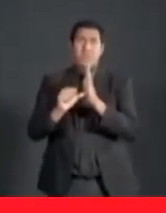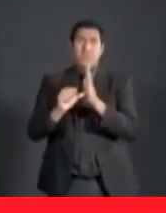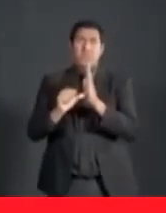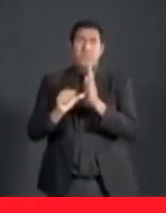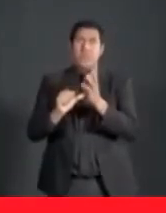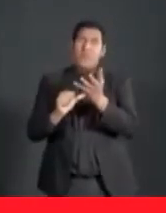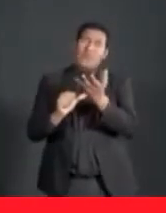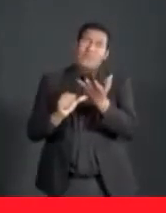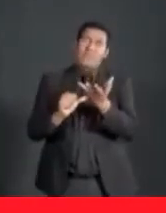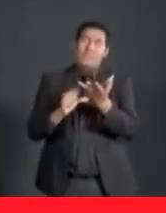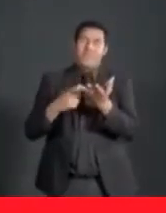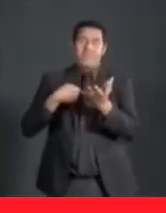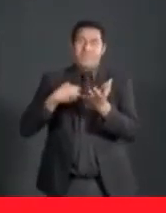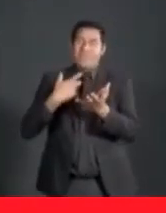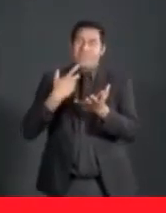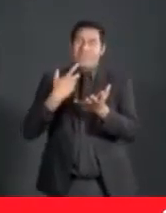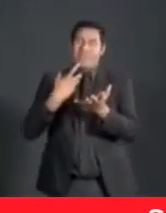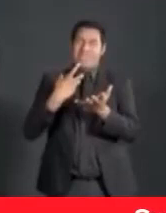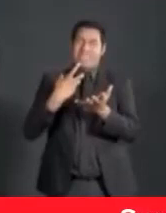presumiendo,